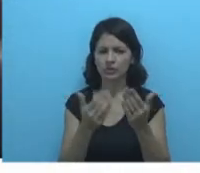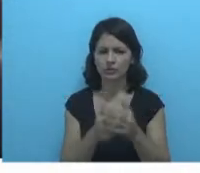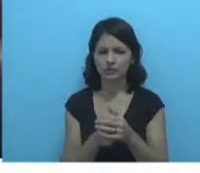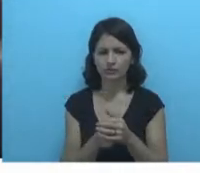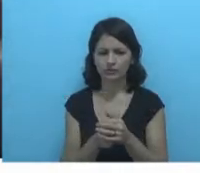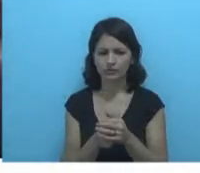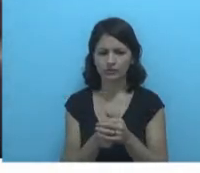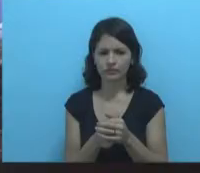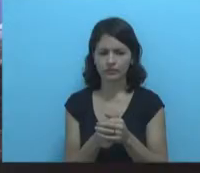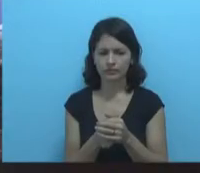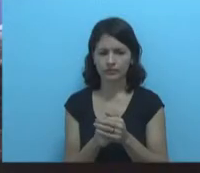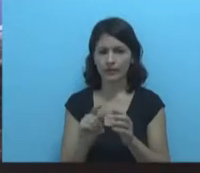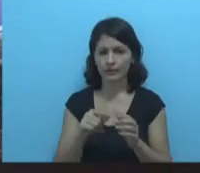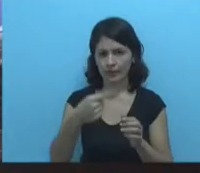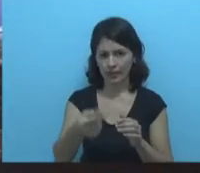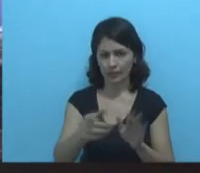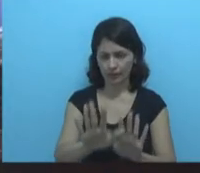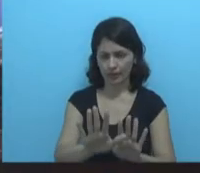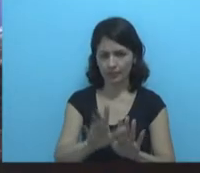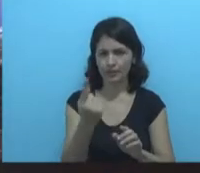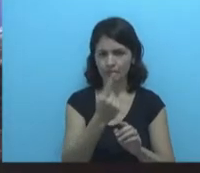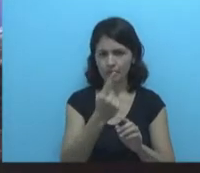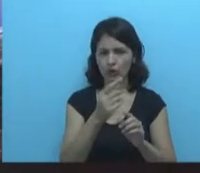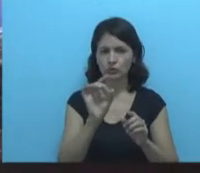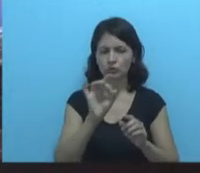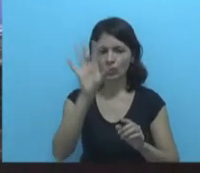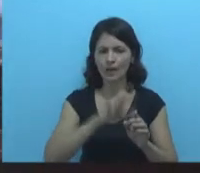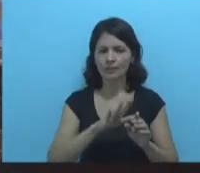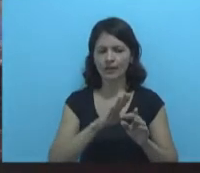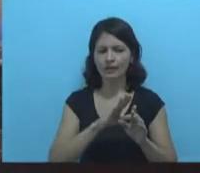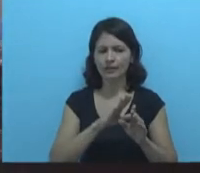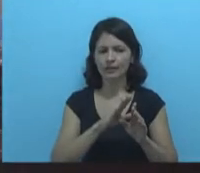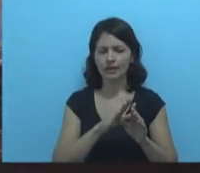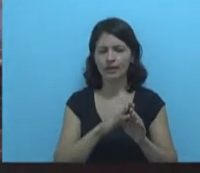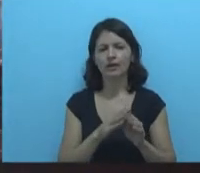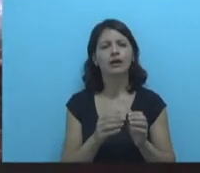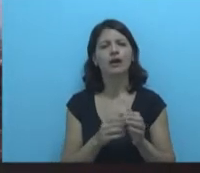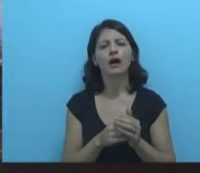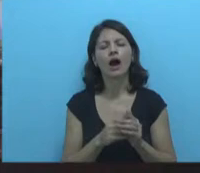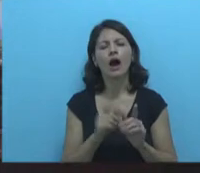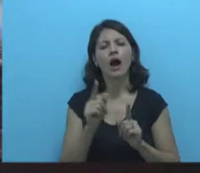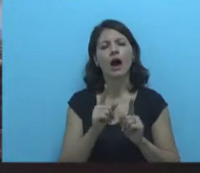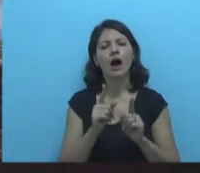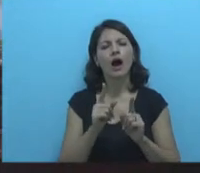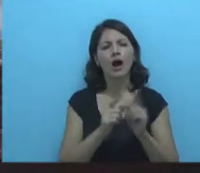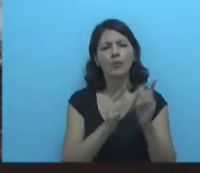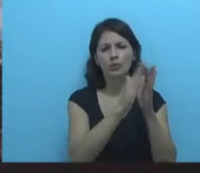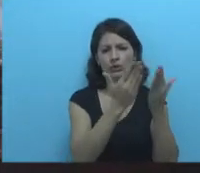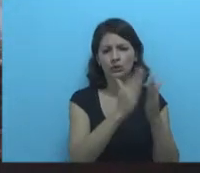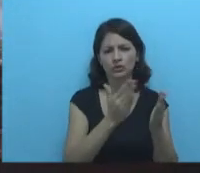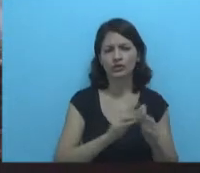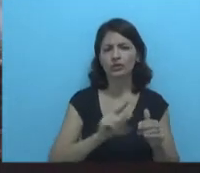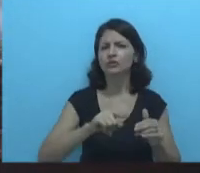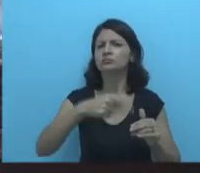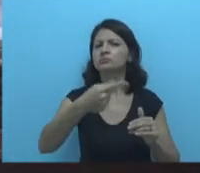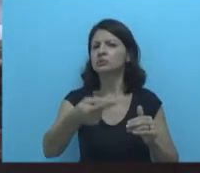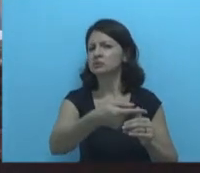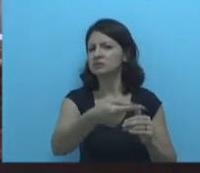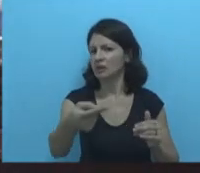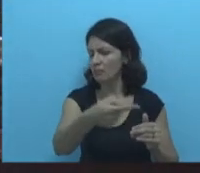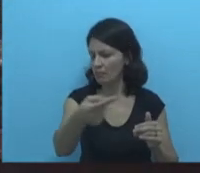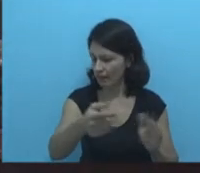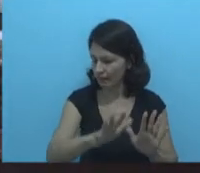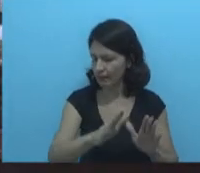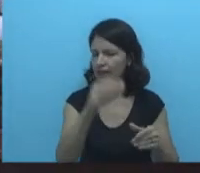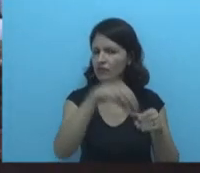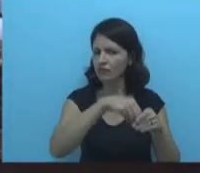se... diputada, eso lo haremos a continuación. Ahora son las preferencias que solicitamos y que se acordaron, las preferencias nuevas. Perfecto.